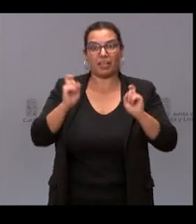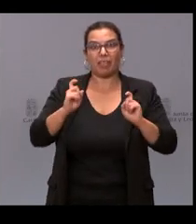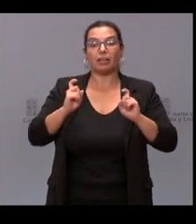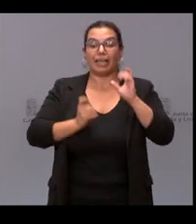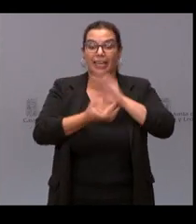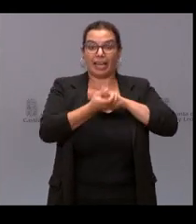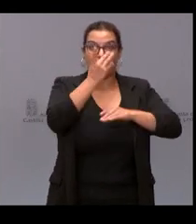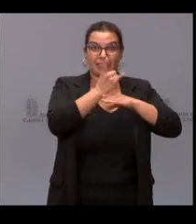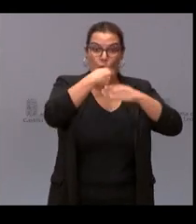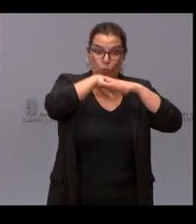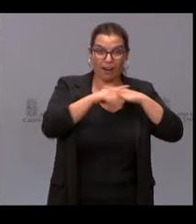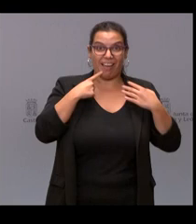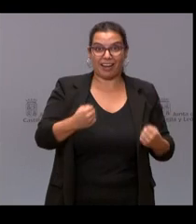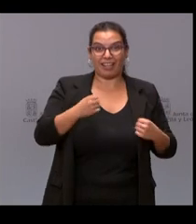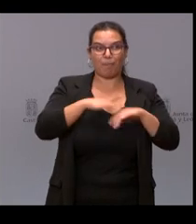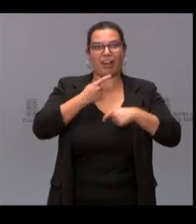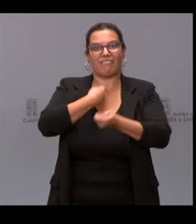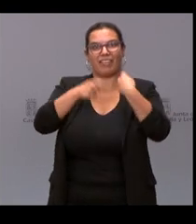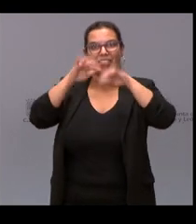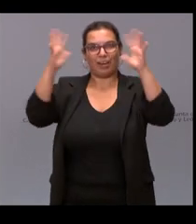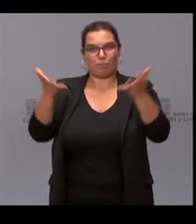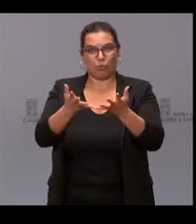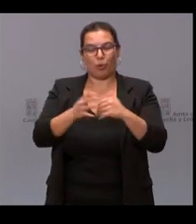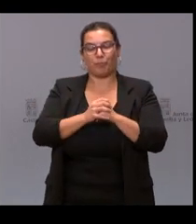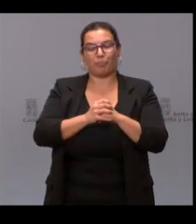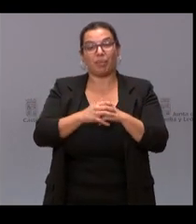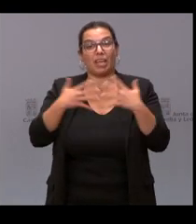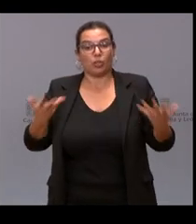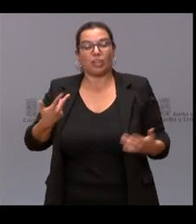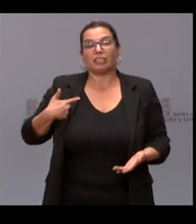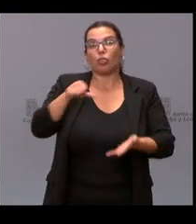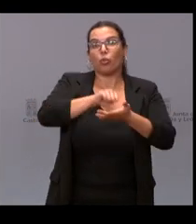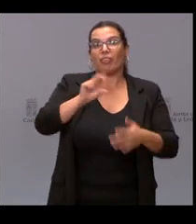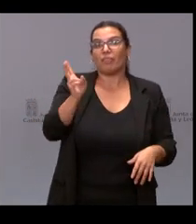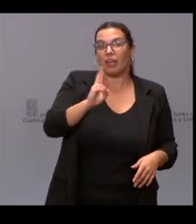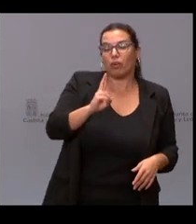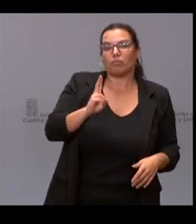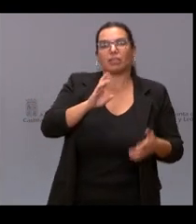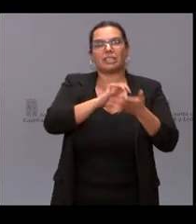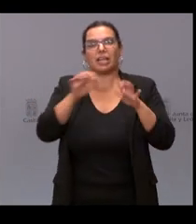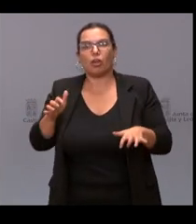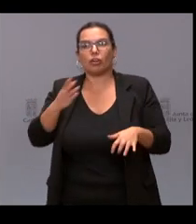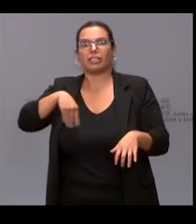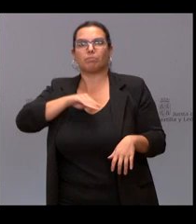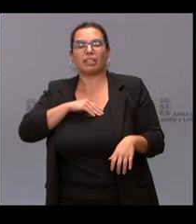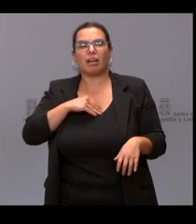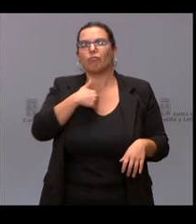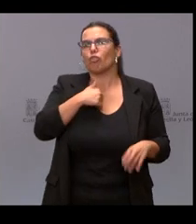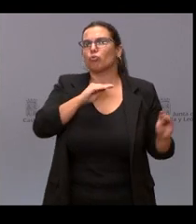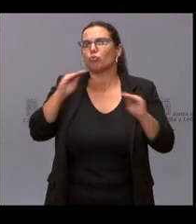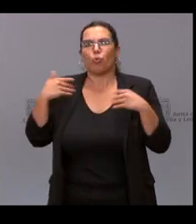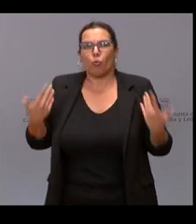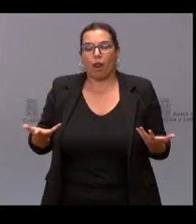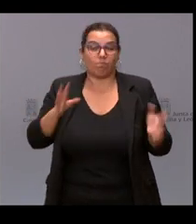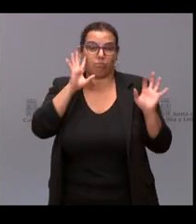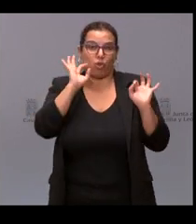distribuirlos y comercializarlos en todo el mundo. ¿Qué papel juega aquí Valladolid? ¿Qué papel juega Castilla y León? ¿Qué papel juega España? Pues